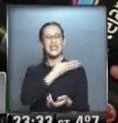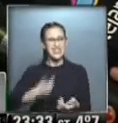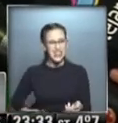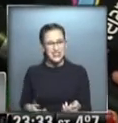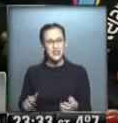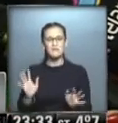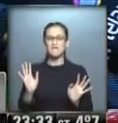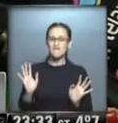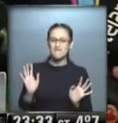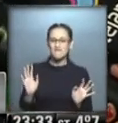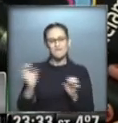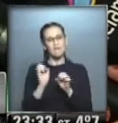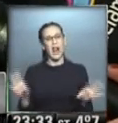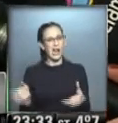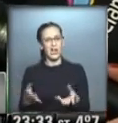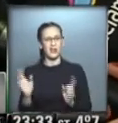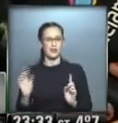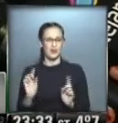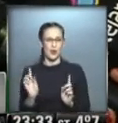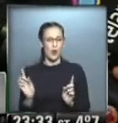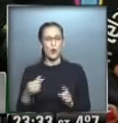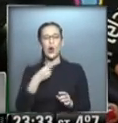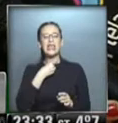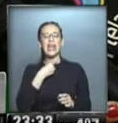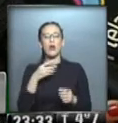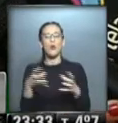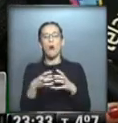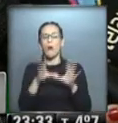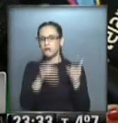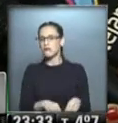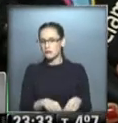de desestabilización institucional, porque está claro que